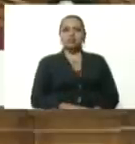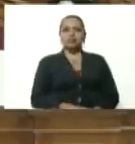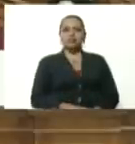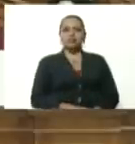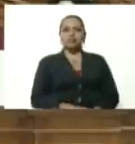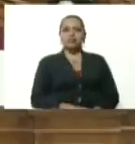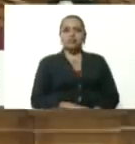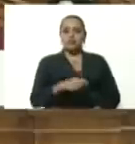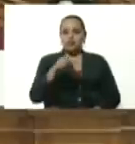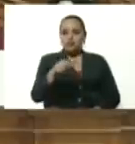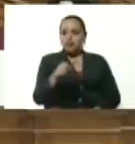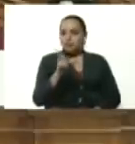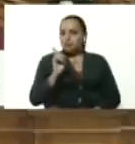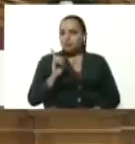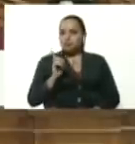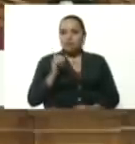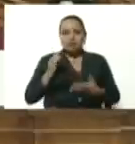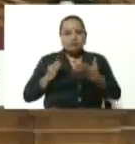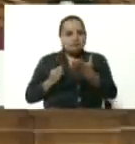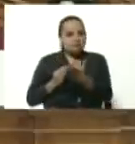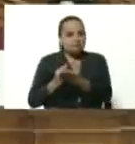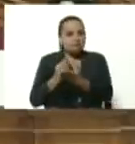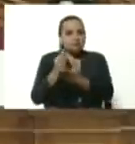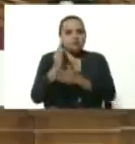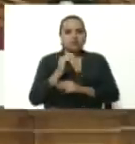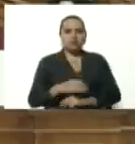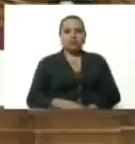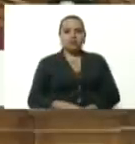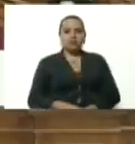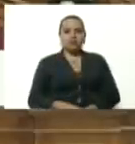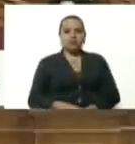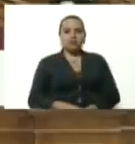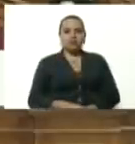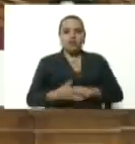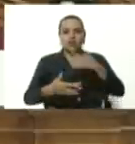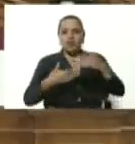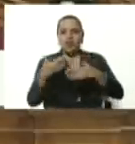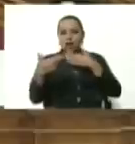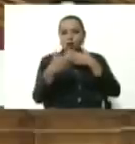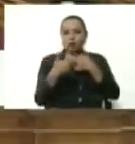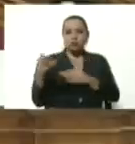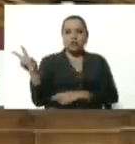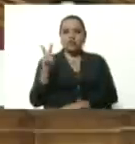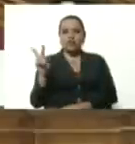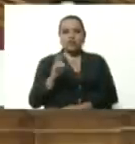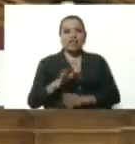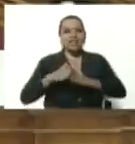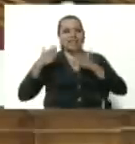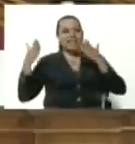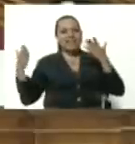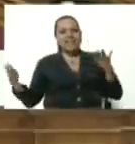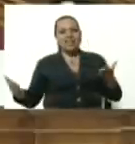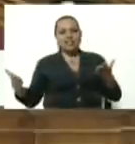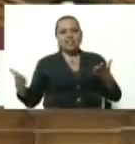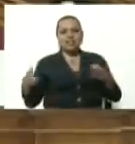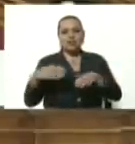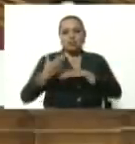Ellos son cómplices. Es una operación contra Venezuela de grandes